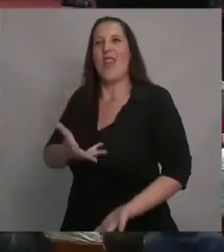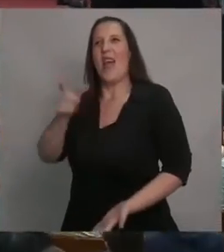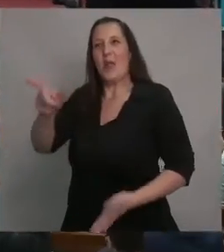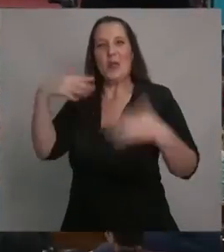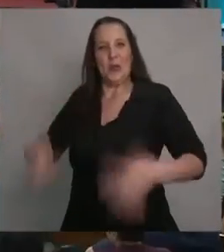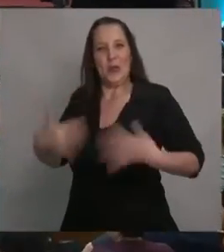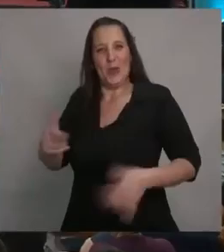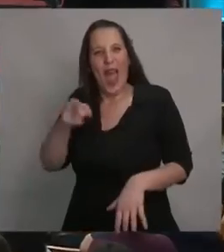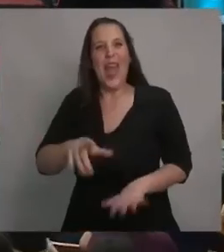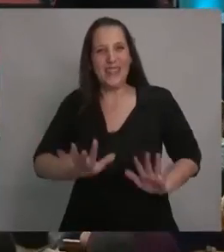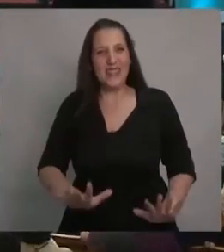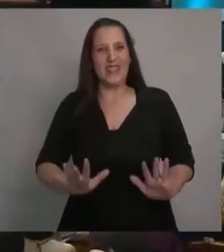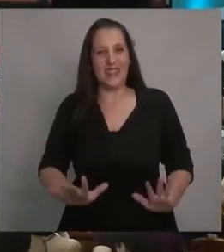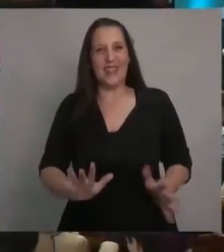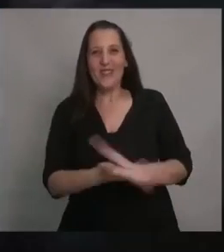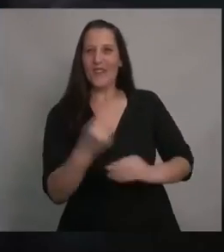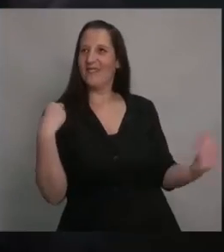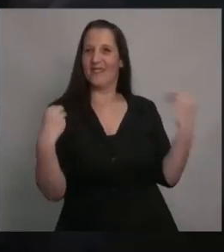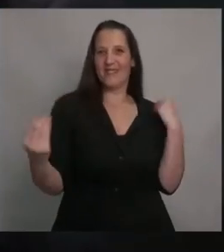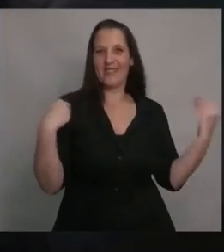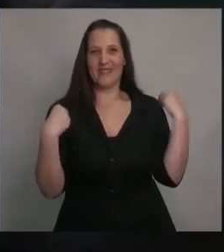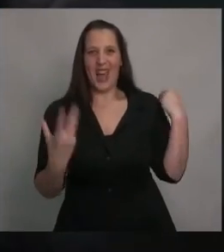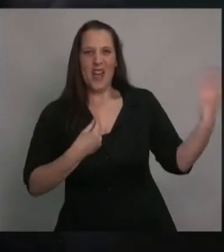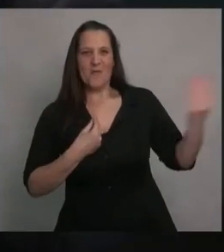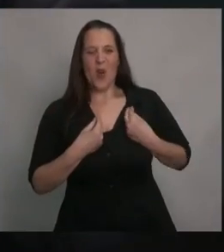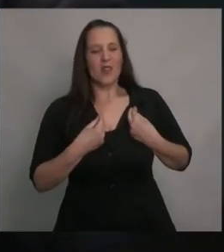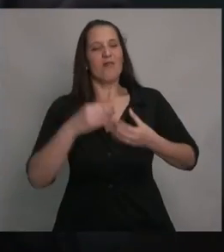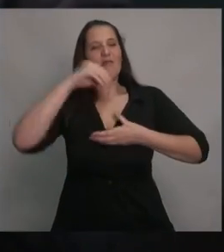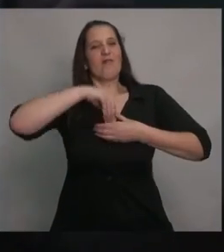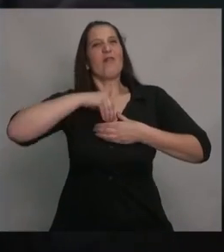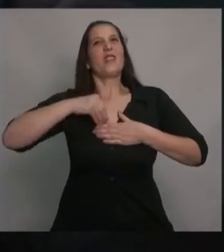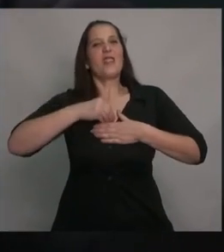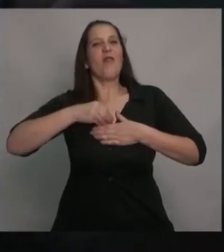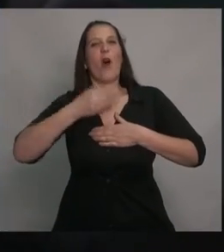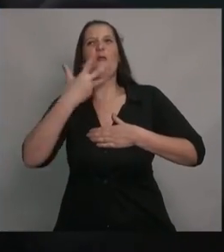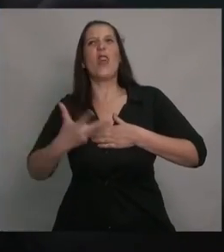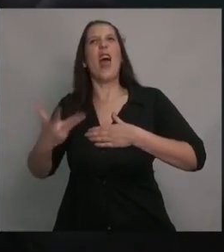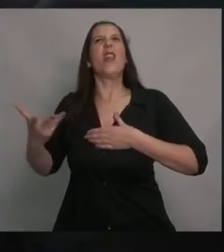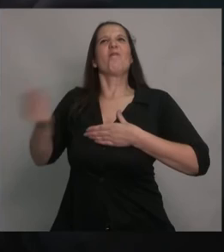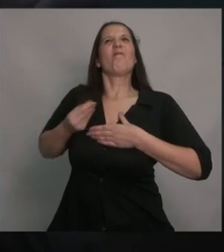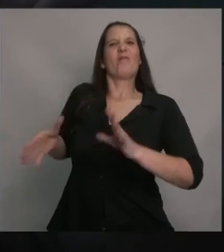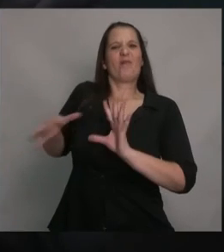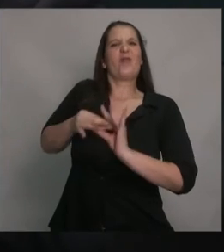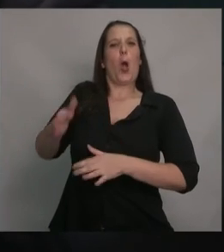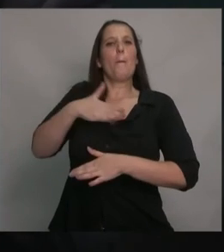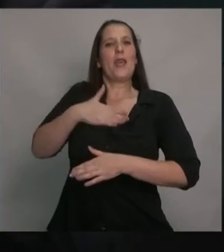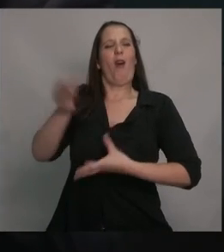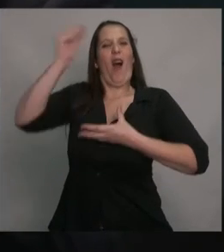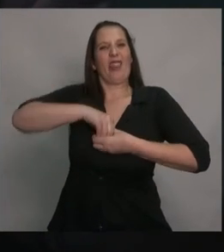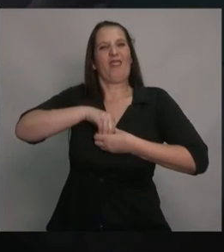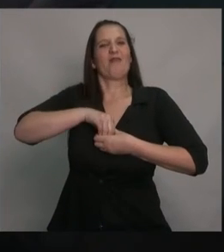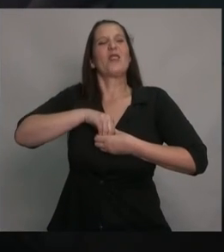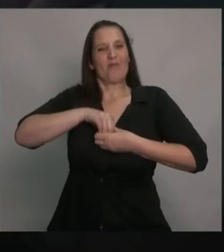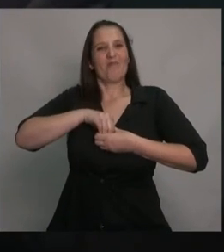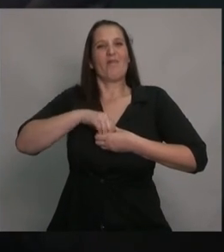ese honor tremendo de que Fidel estaba con nosotros en cada momento, que nos salvó la vida en repetidas ocasiones,